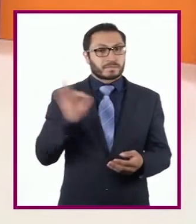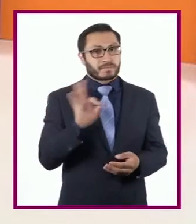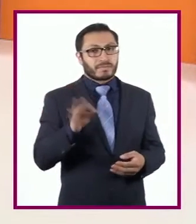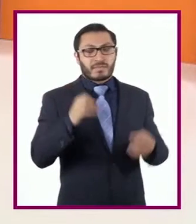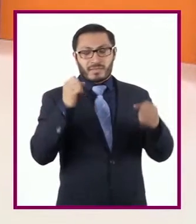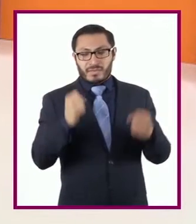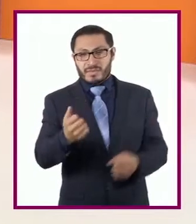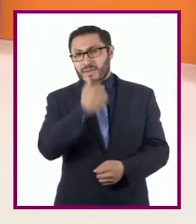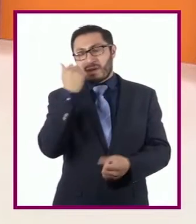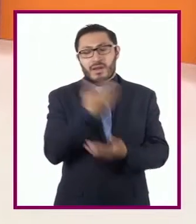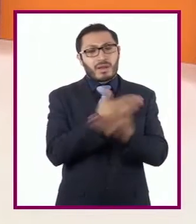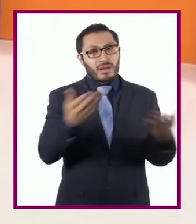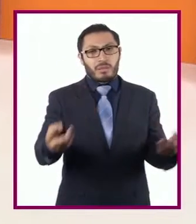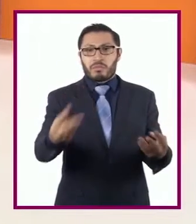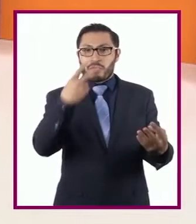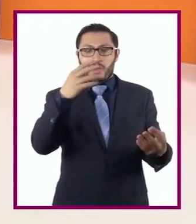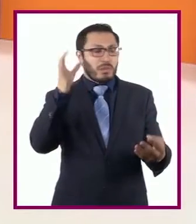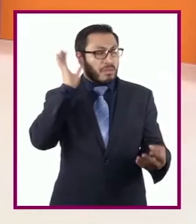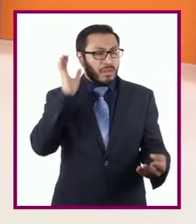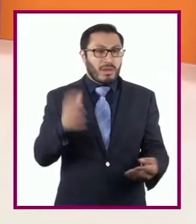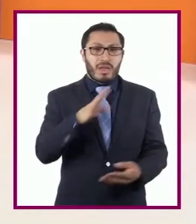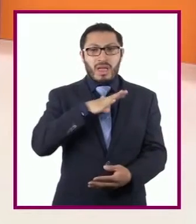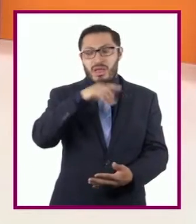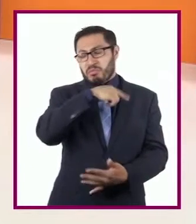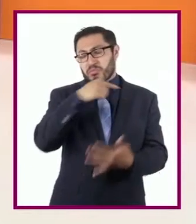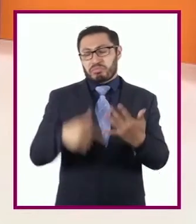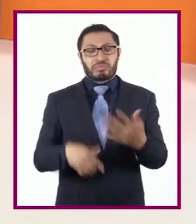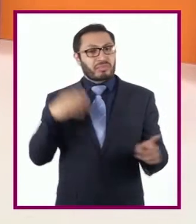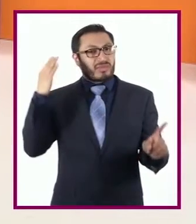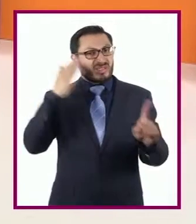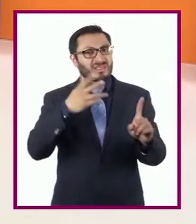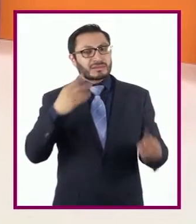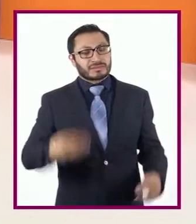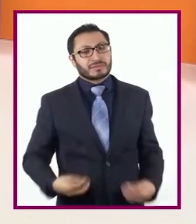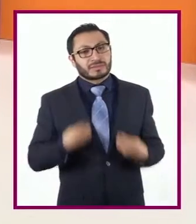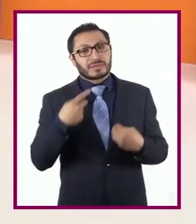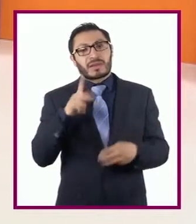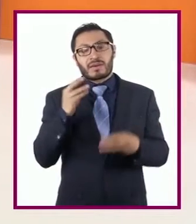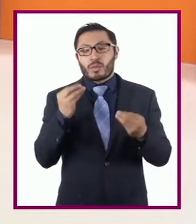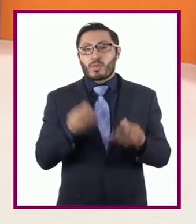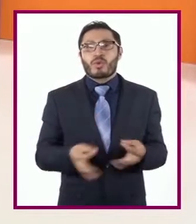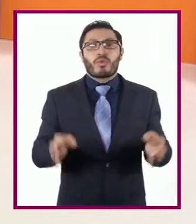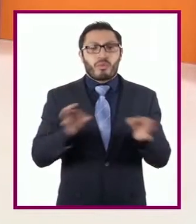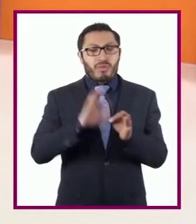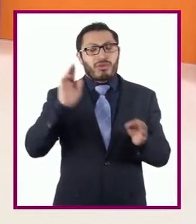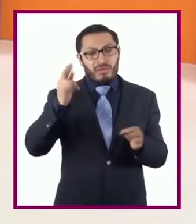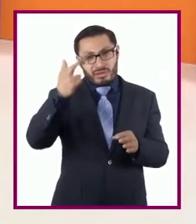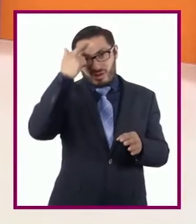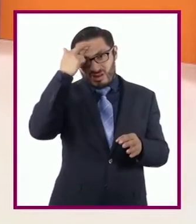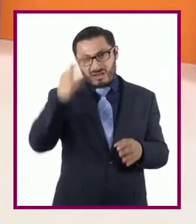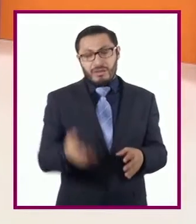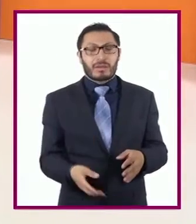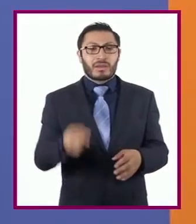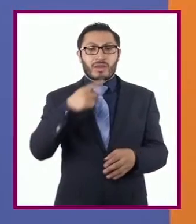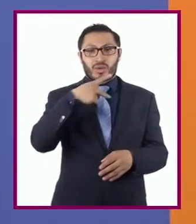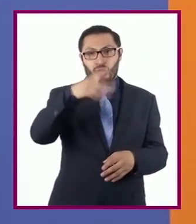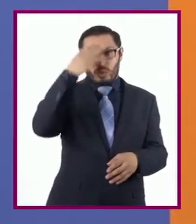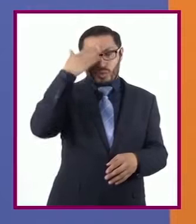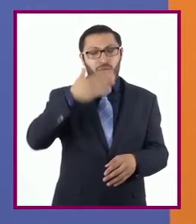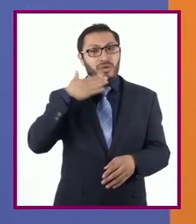o escuchan tienen diversas aspiraciones. Sin embargo, es importante que tengan en cuenta sus